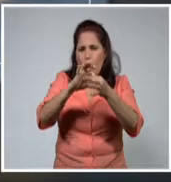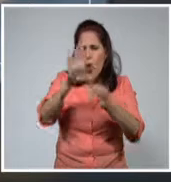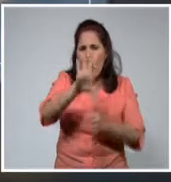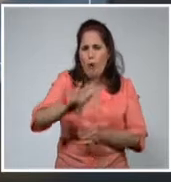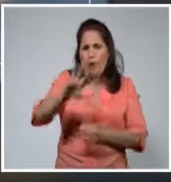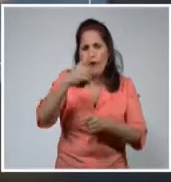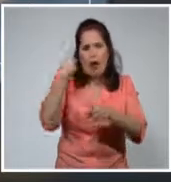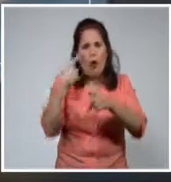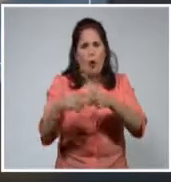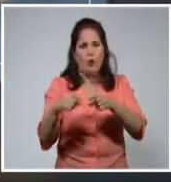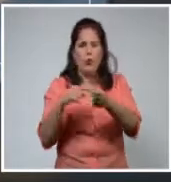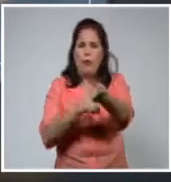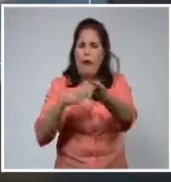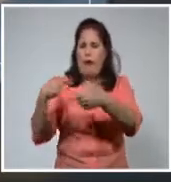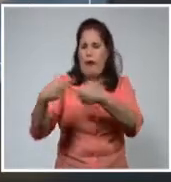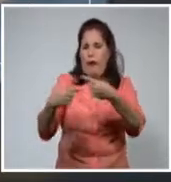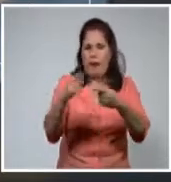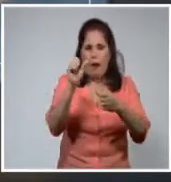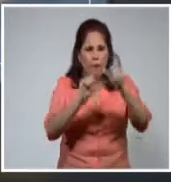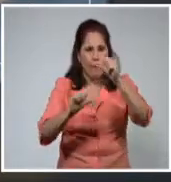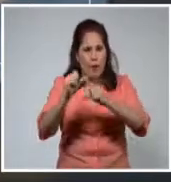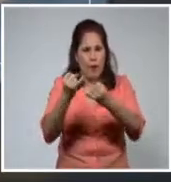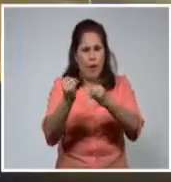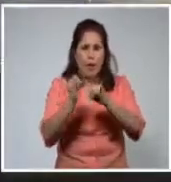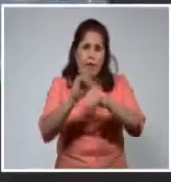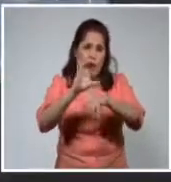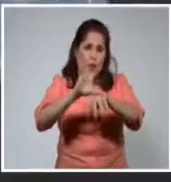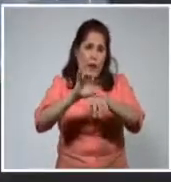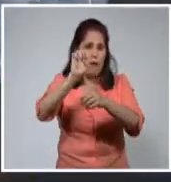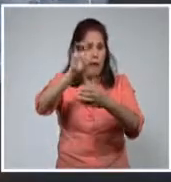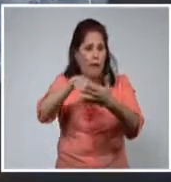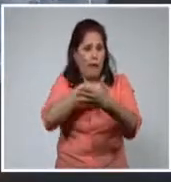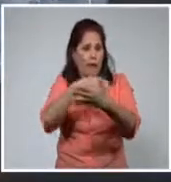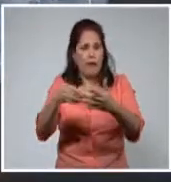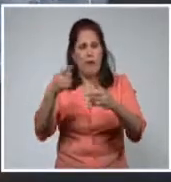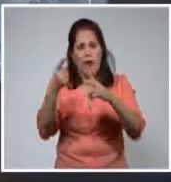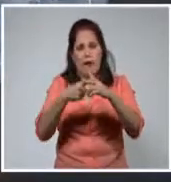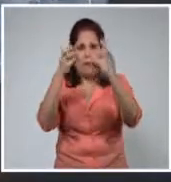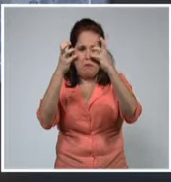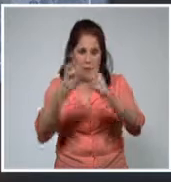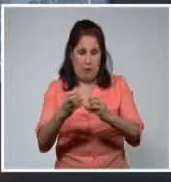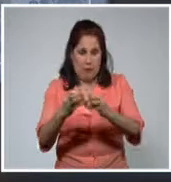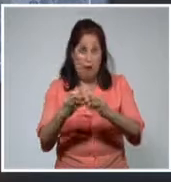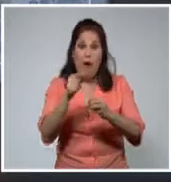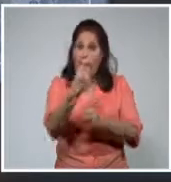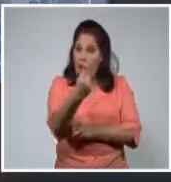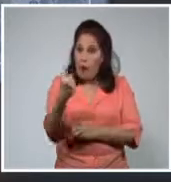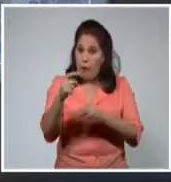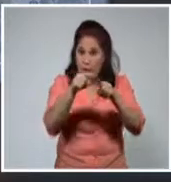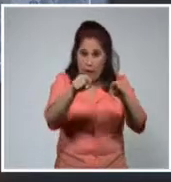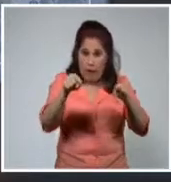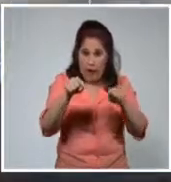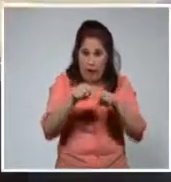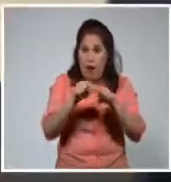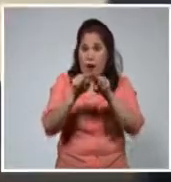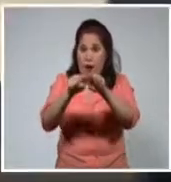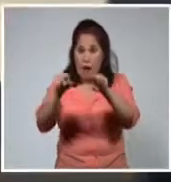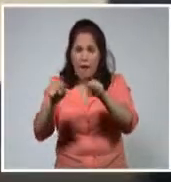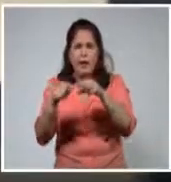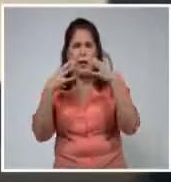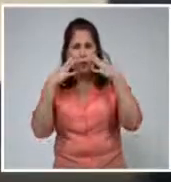como la genética, la bioinformática, la bioestadística y la matemática. El aporte de cada área del conocimiento es